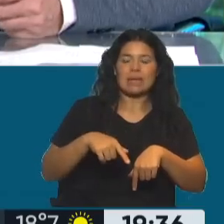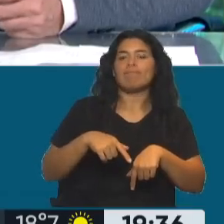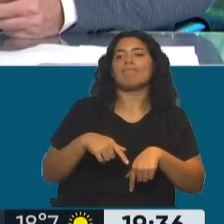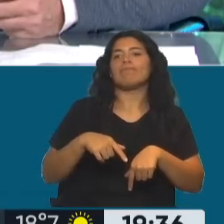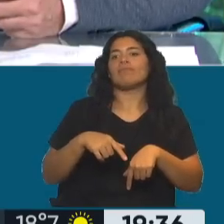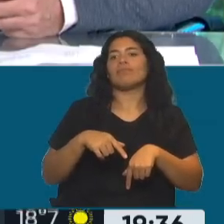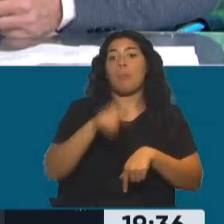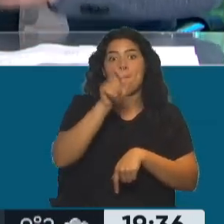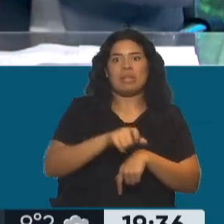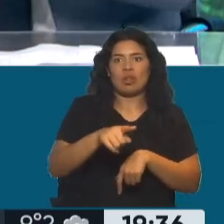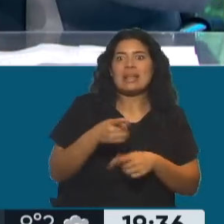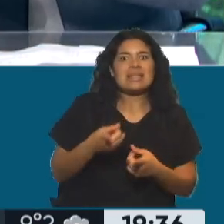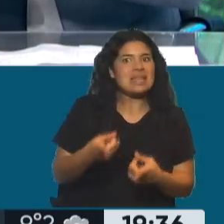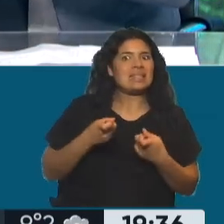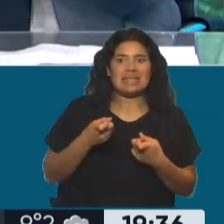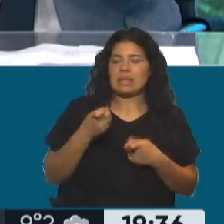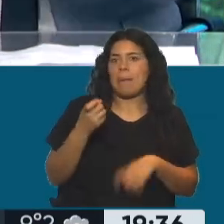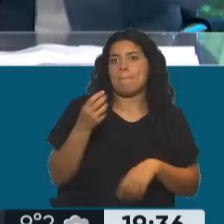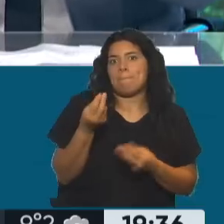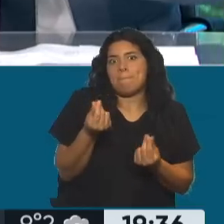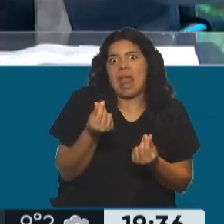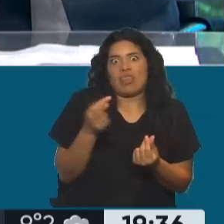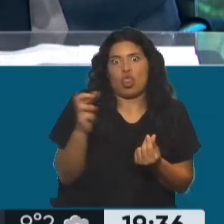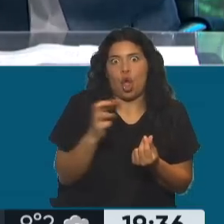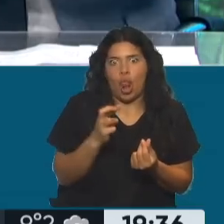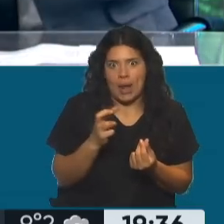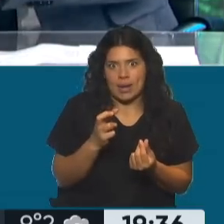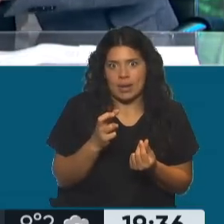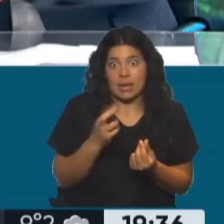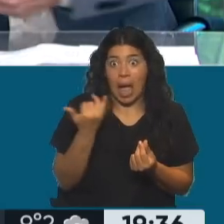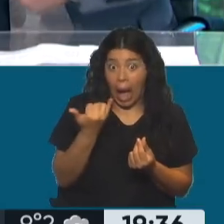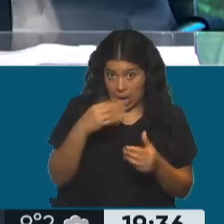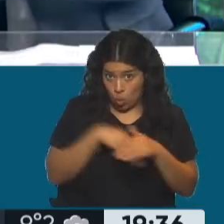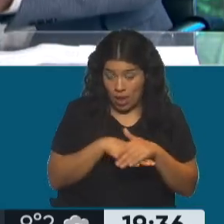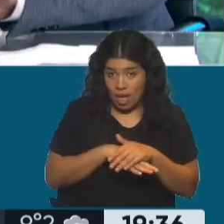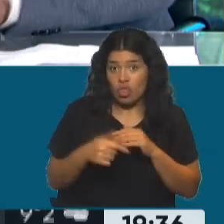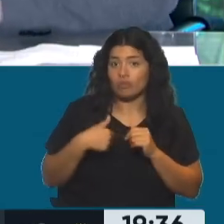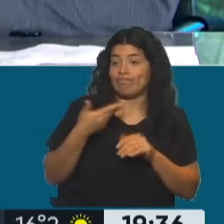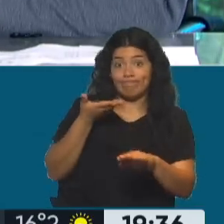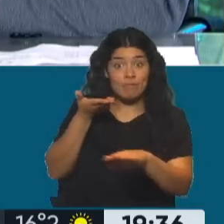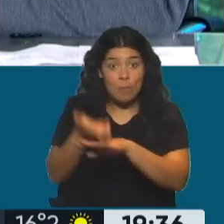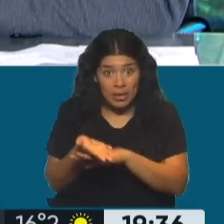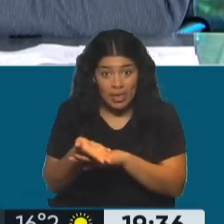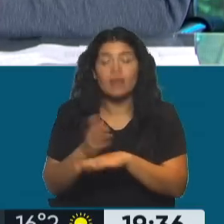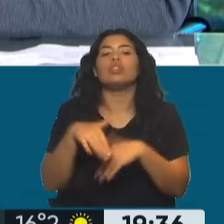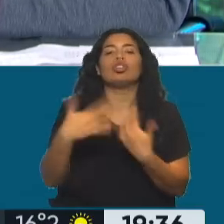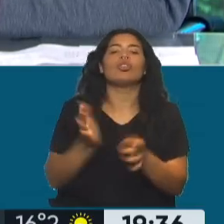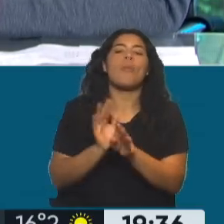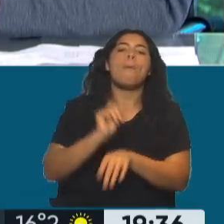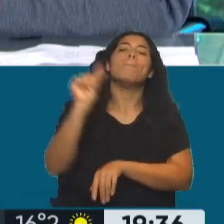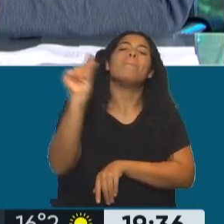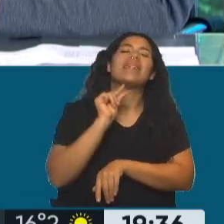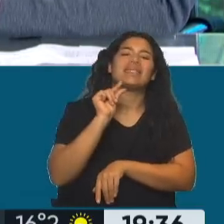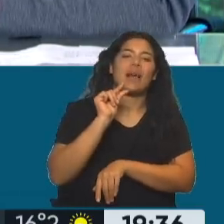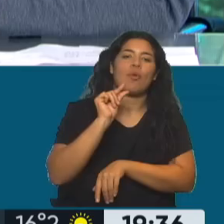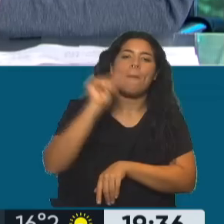pedir a ese banco que nos dé plata y en ese momento nos va a dar un crédito, digamos, nos lo va a prestar. Ahora, ¿qué dice que va a